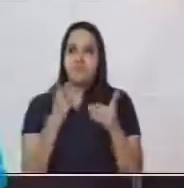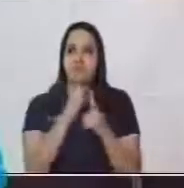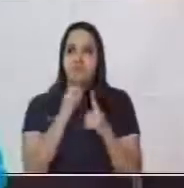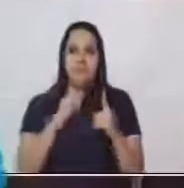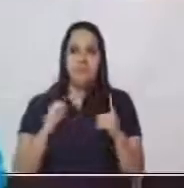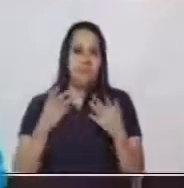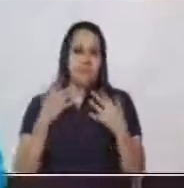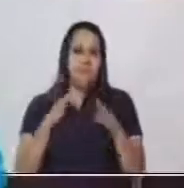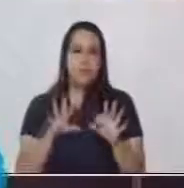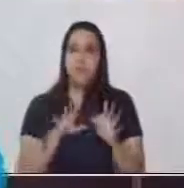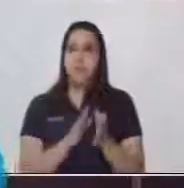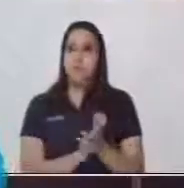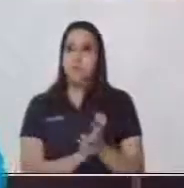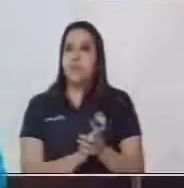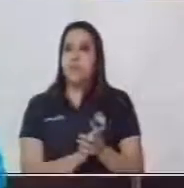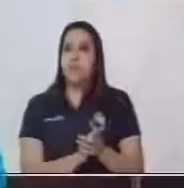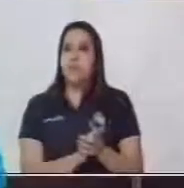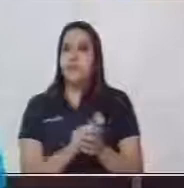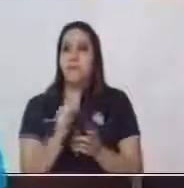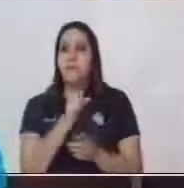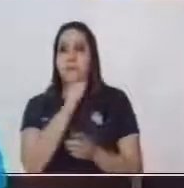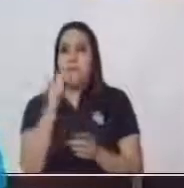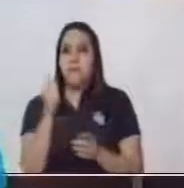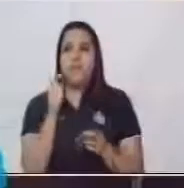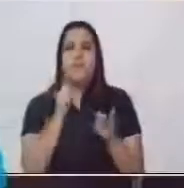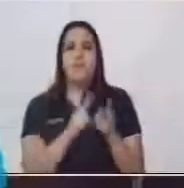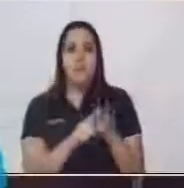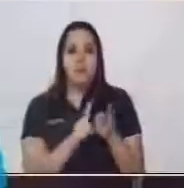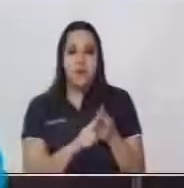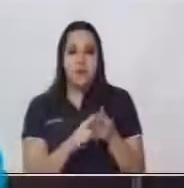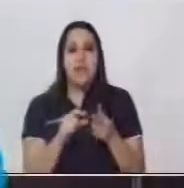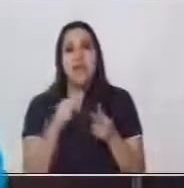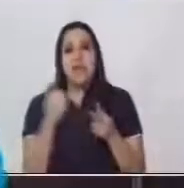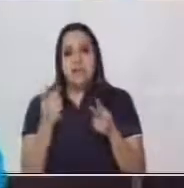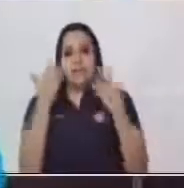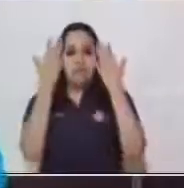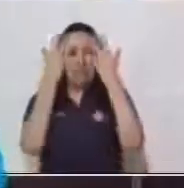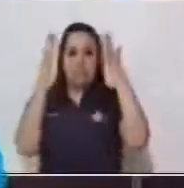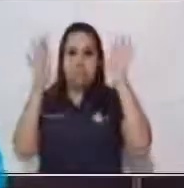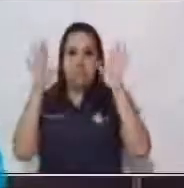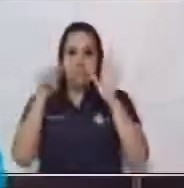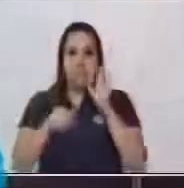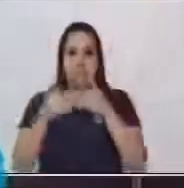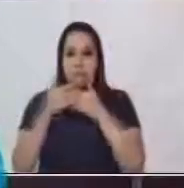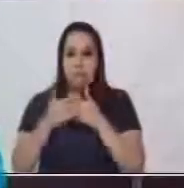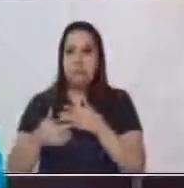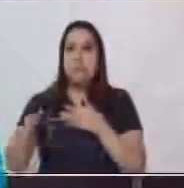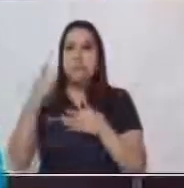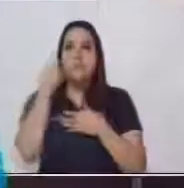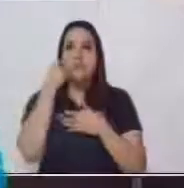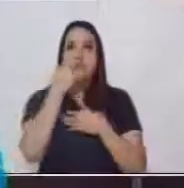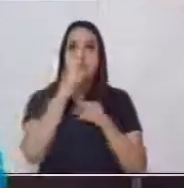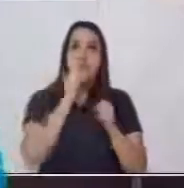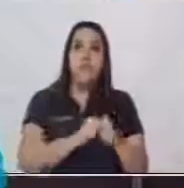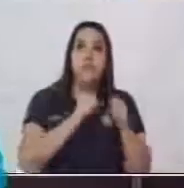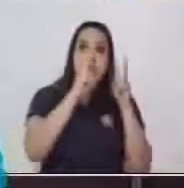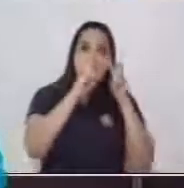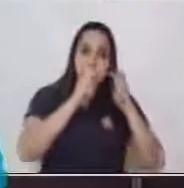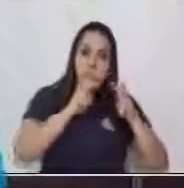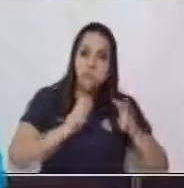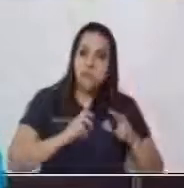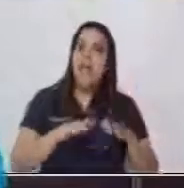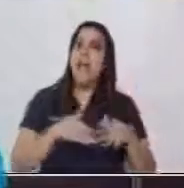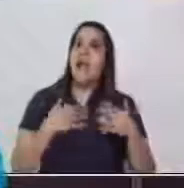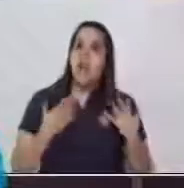oraciones de este tipo, y la otra pues sí es más extensa y que vamos a ir viendo para que tú analices en qué momento